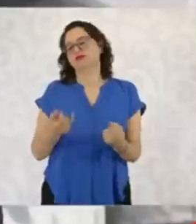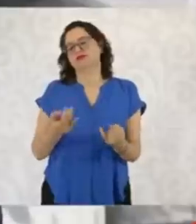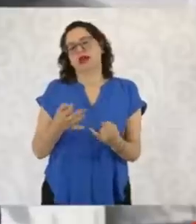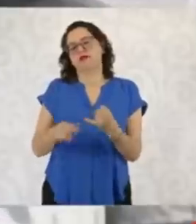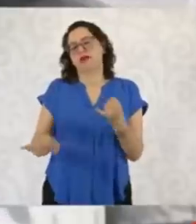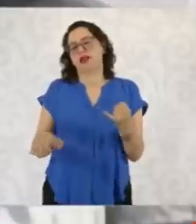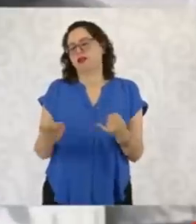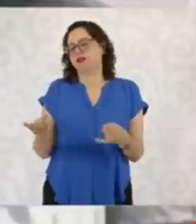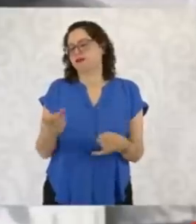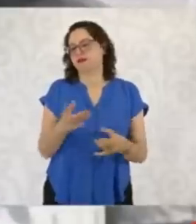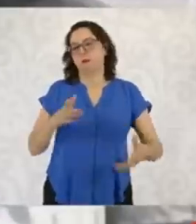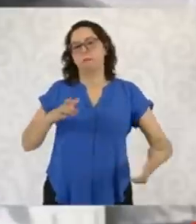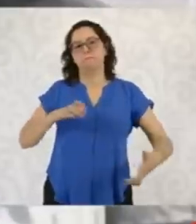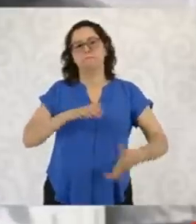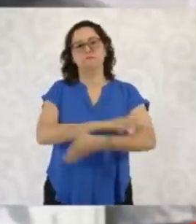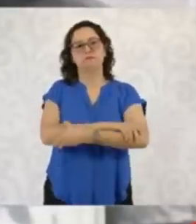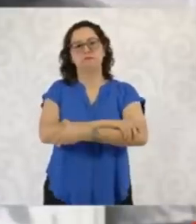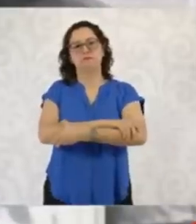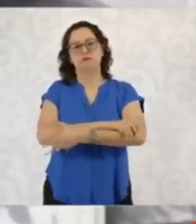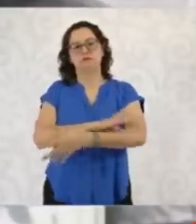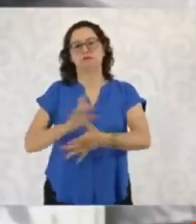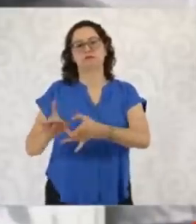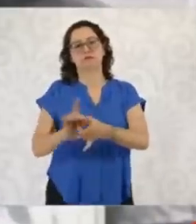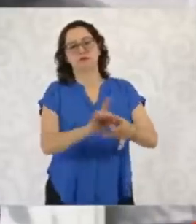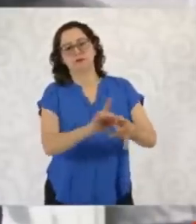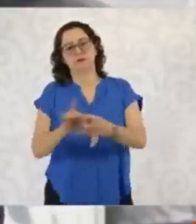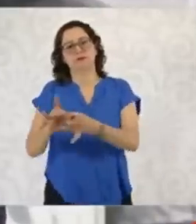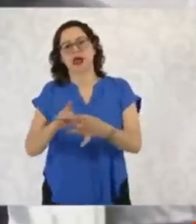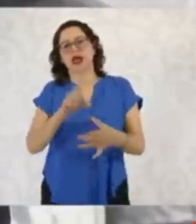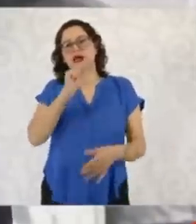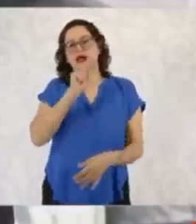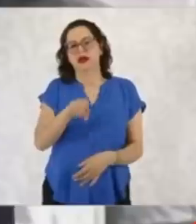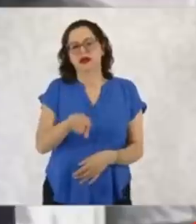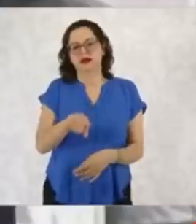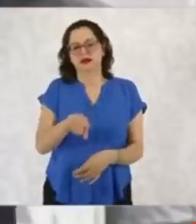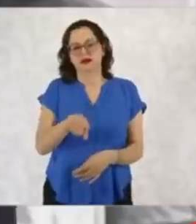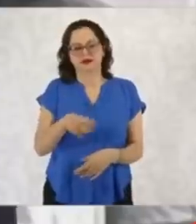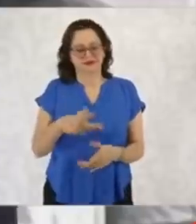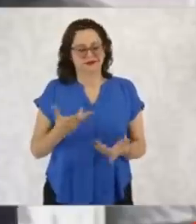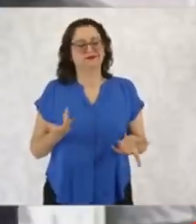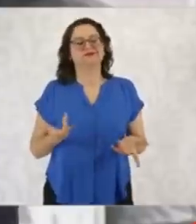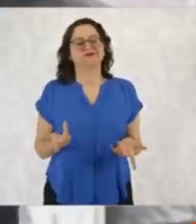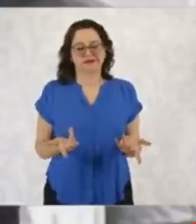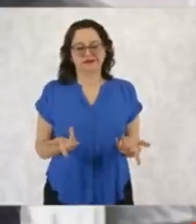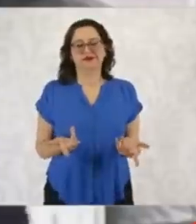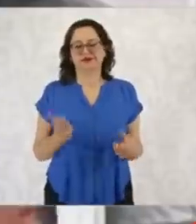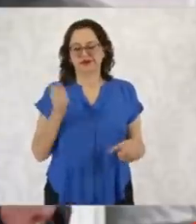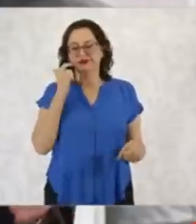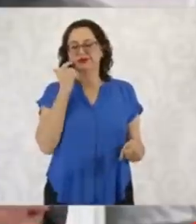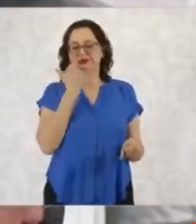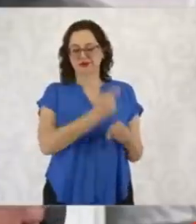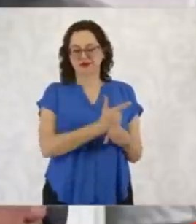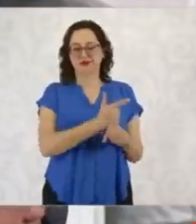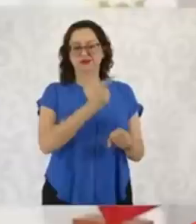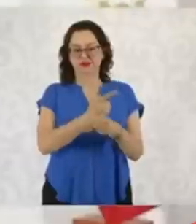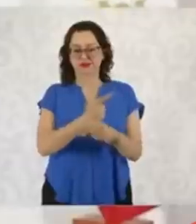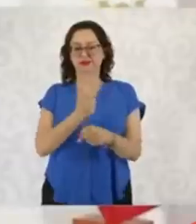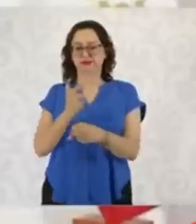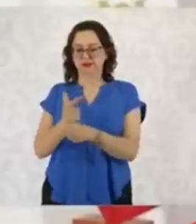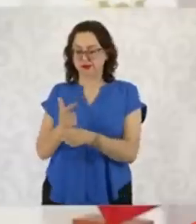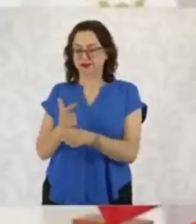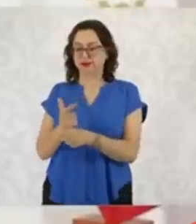política y electoralmente, entonces toda una lección para las